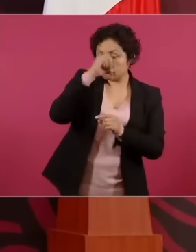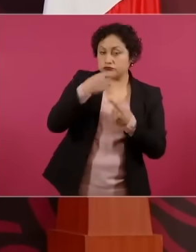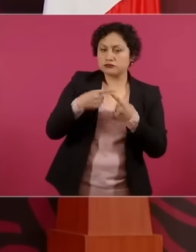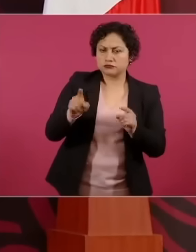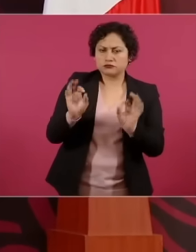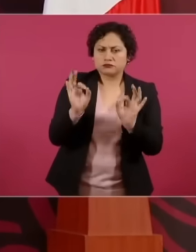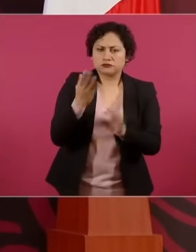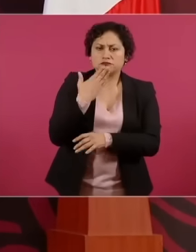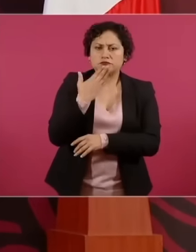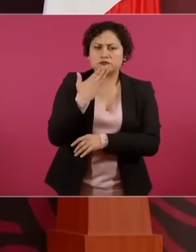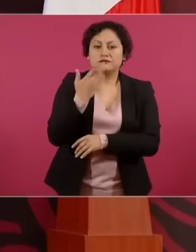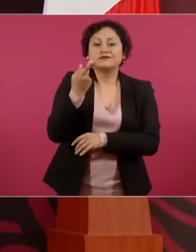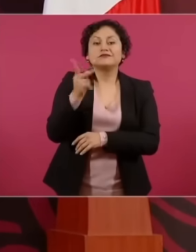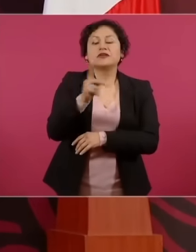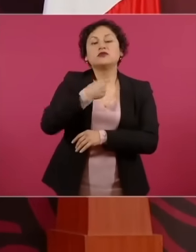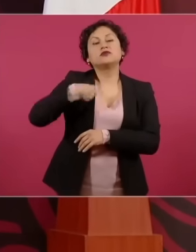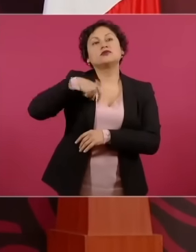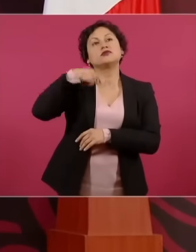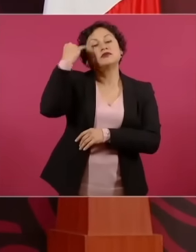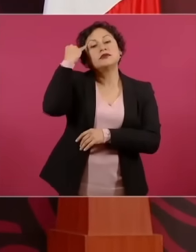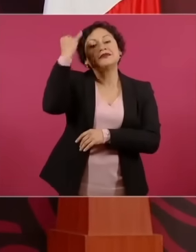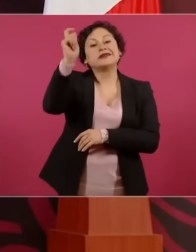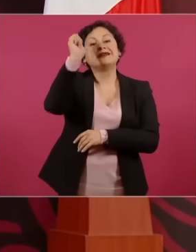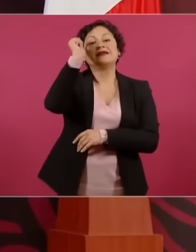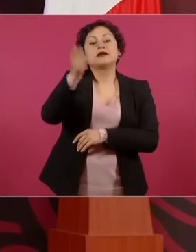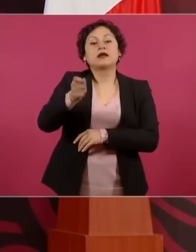la paz es fruto de la justicia,